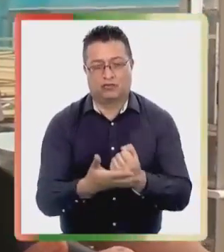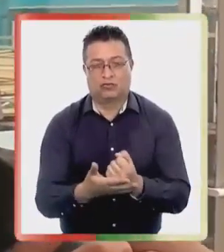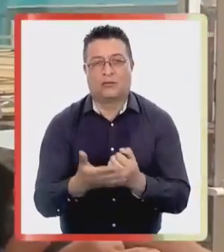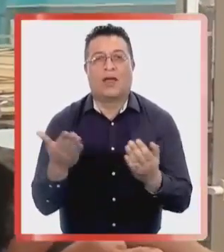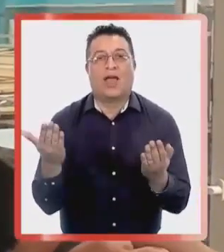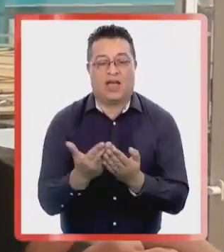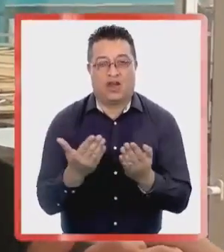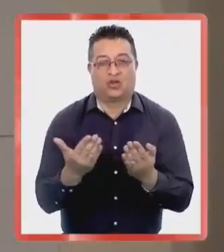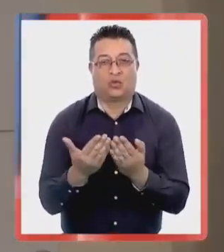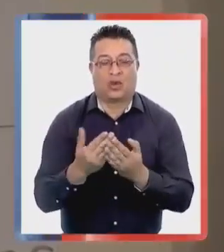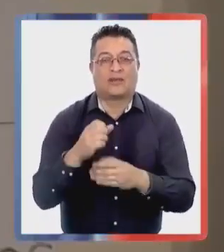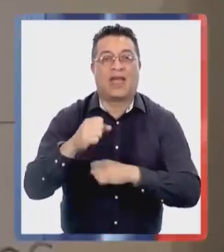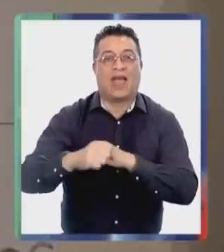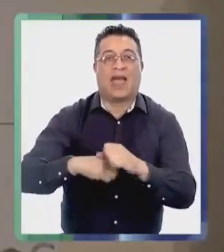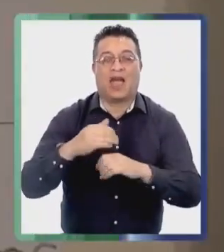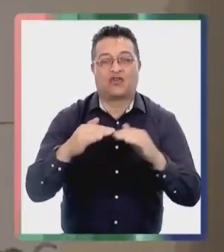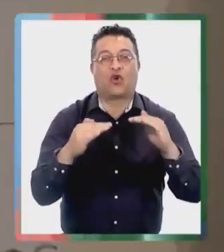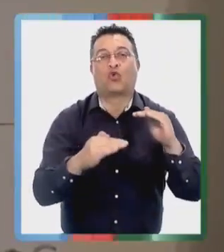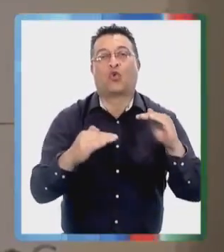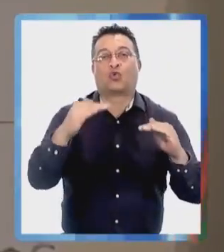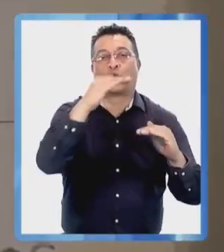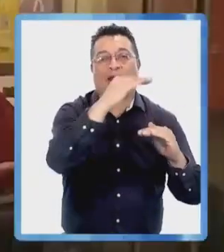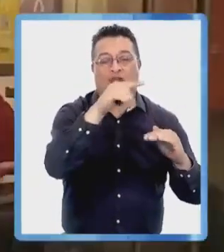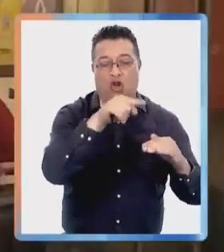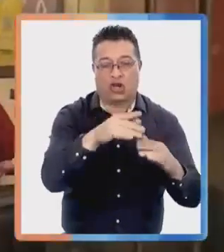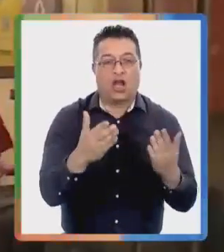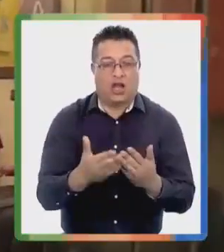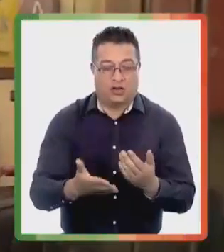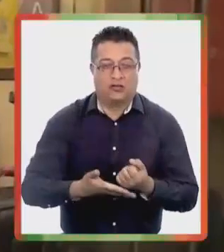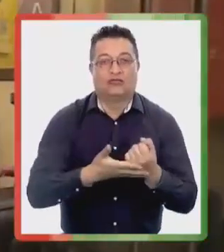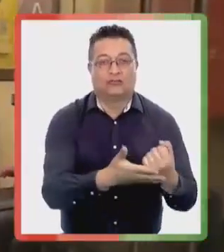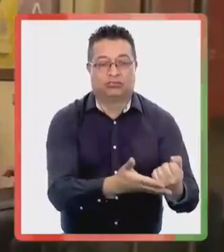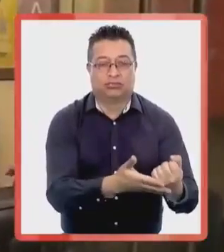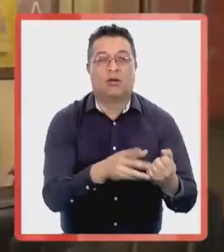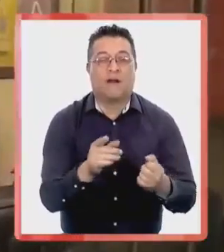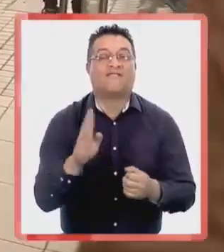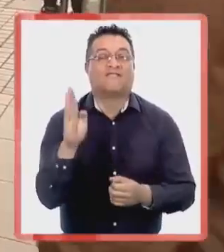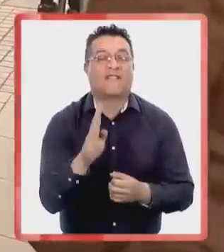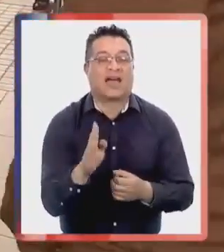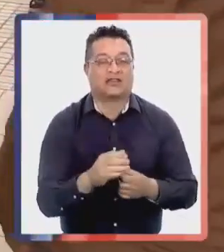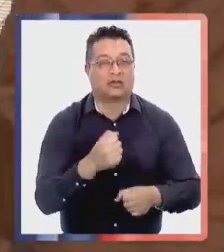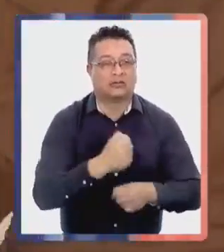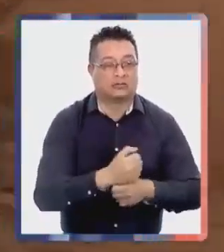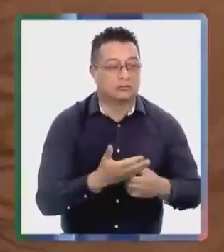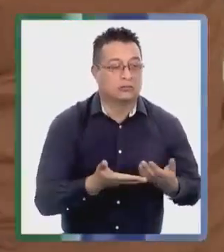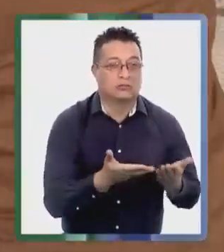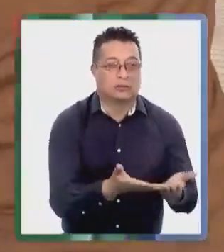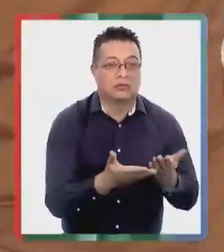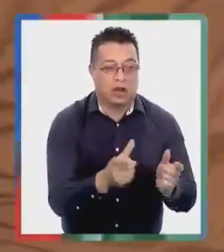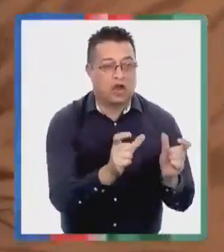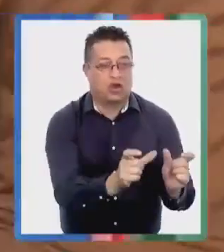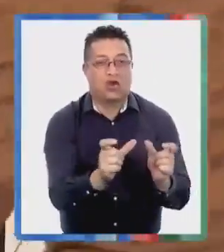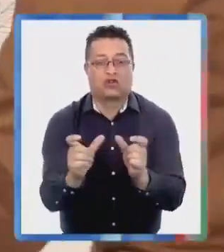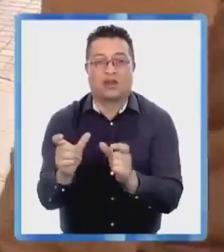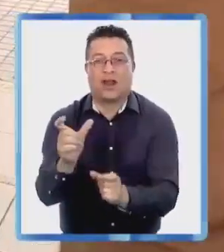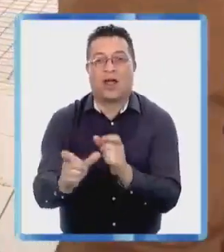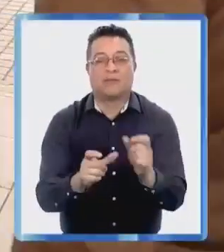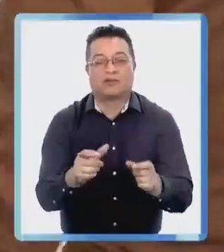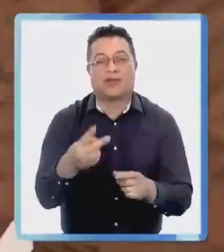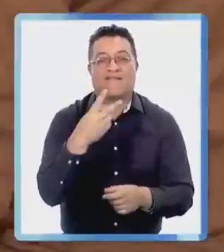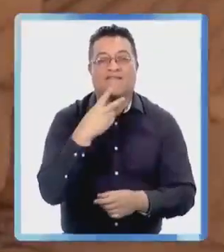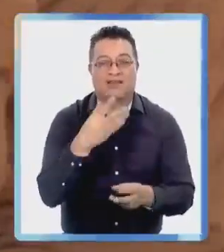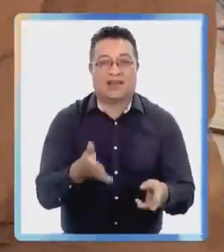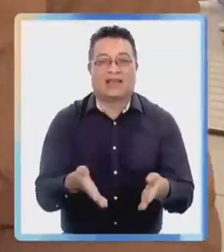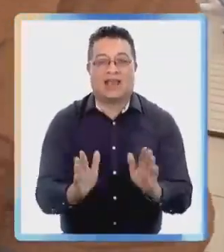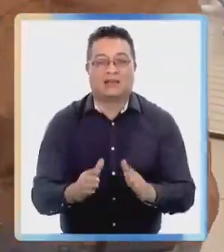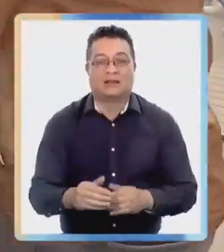con estudiantes de años superiores, de manera que puedan realizar procedimientos básicos y con eso poder controlar a la gente en situación